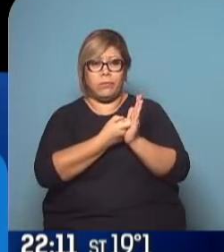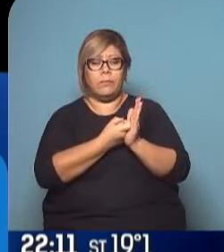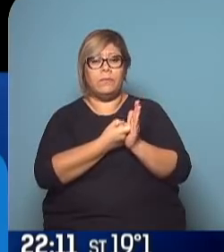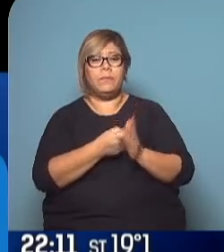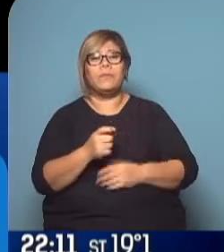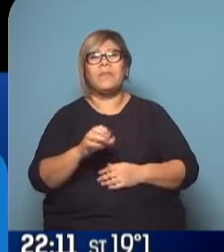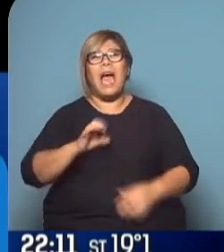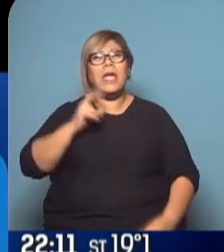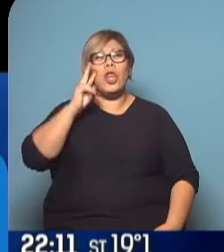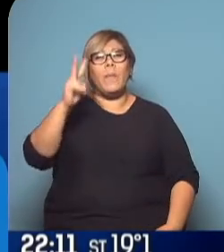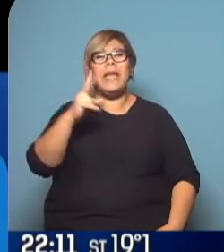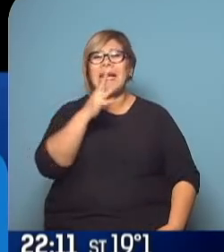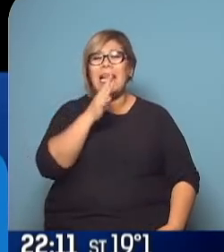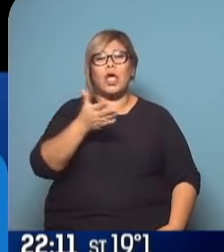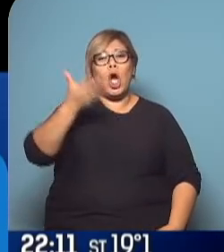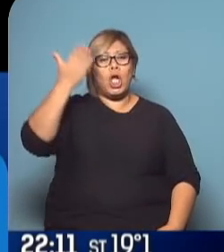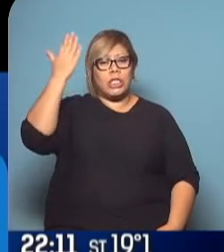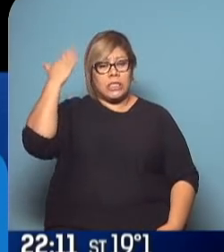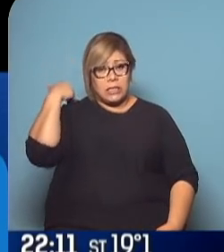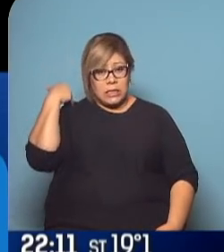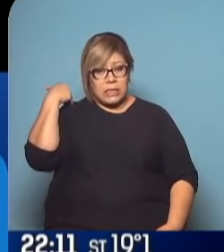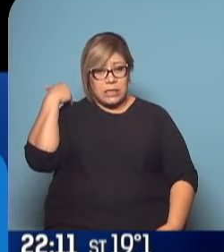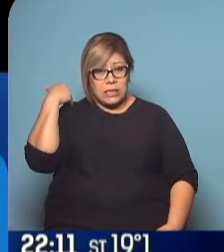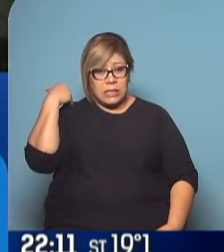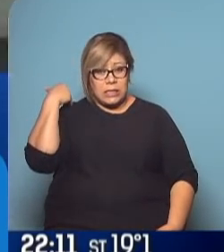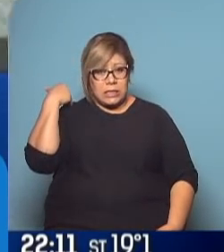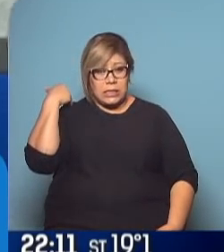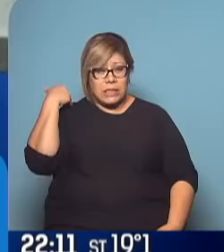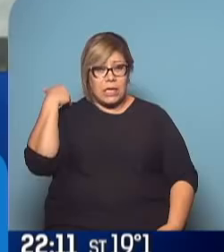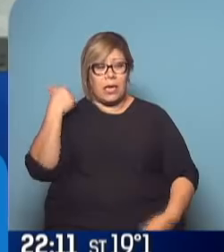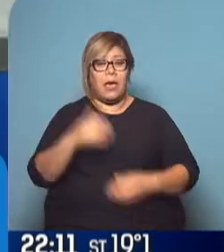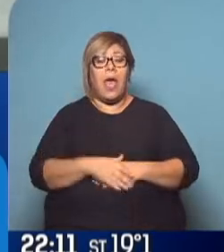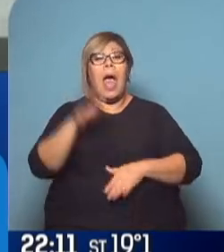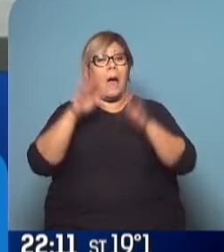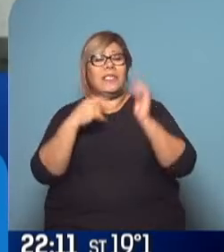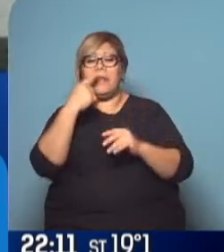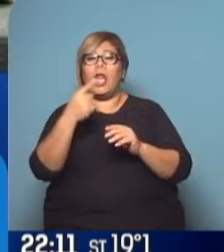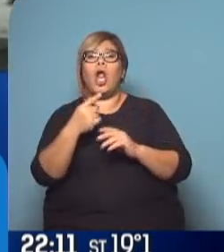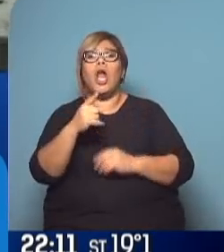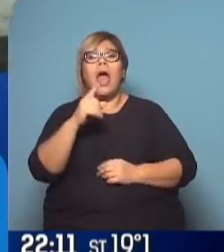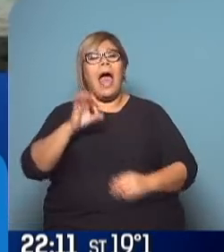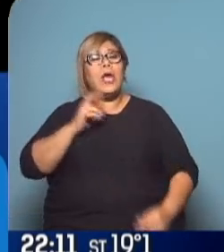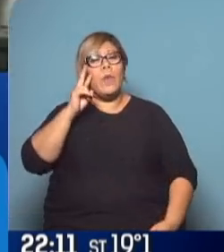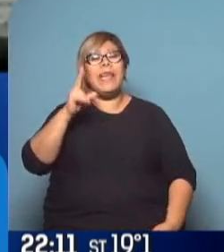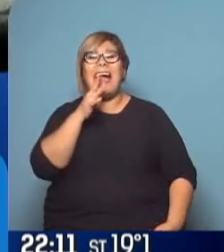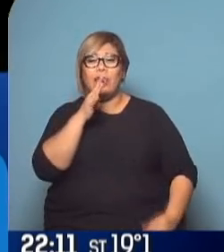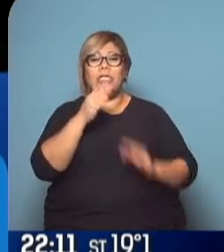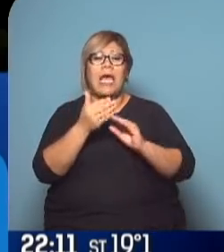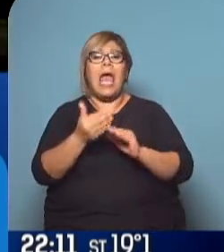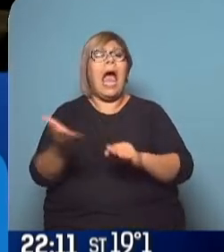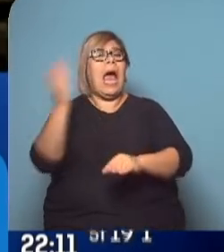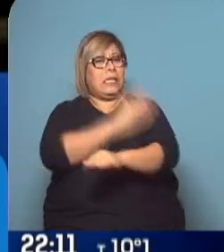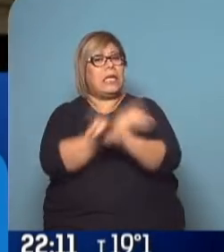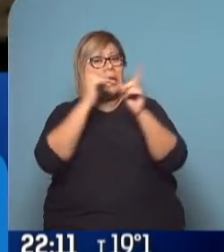desde 2014. Pasa desde antes, según lo ha dicho la Comisión Interamericana de Derechos Humanos numerosas veces, pero sin duda se ha profundizado a partir del 2014. ¿Por qué